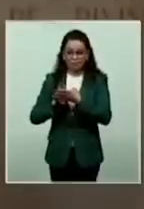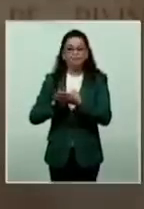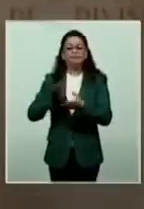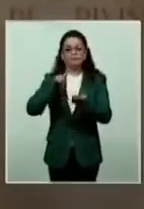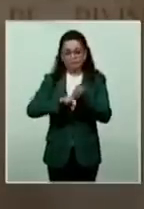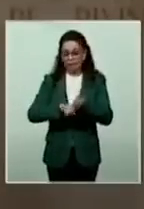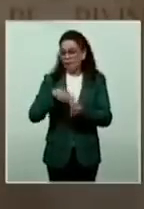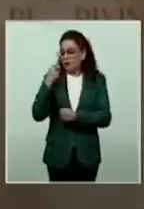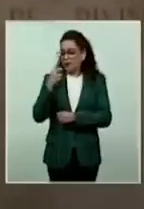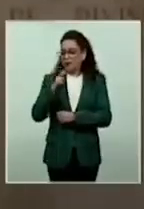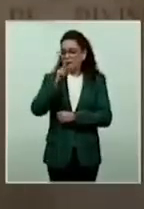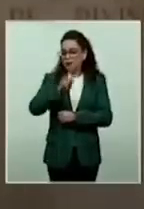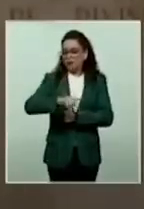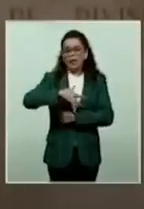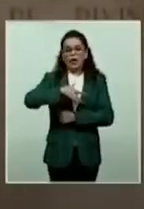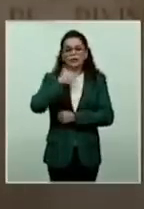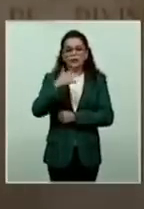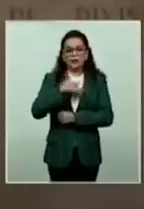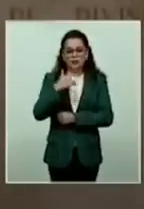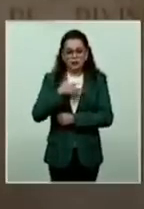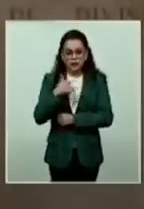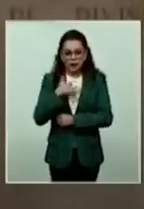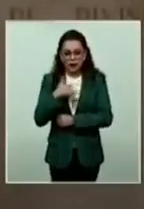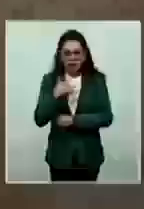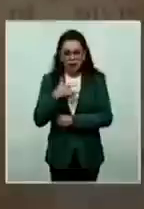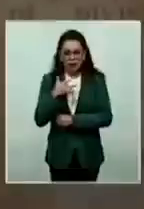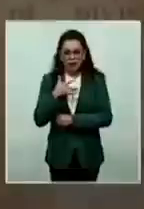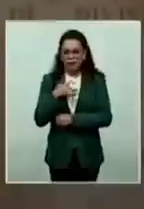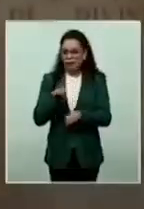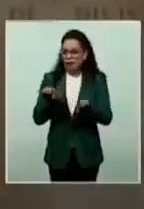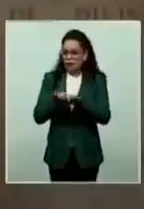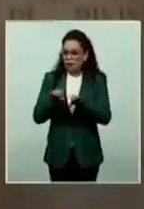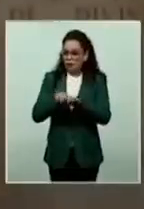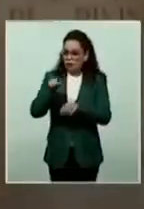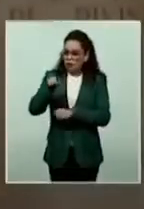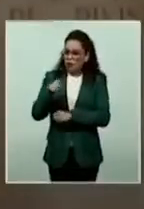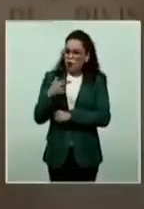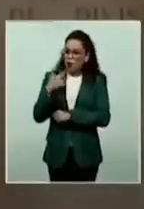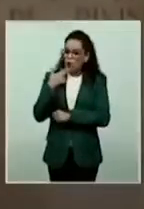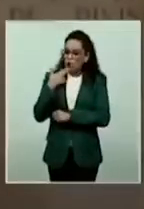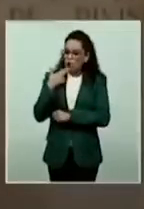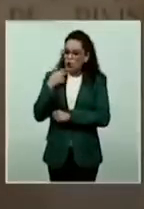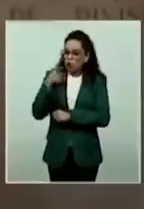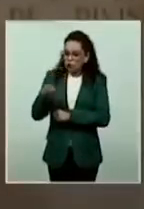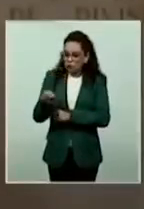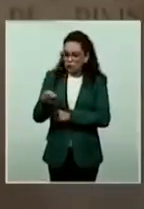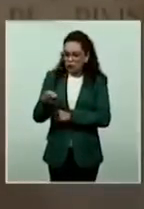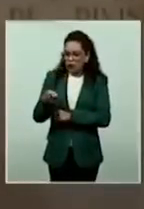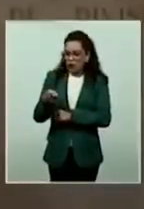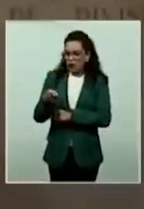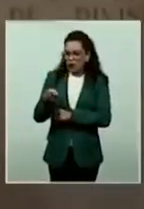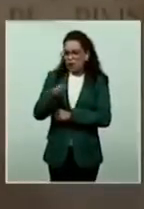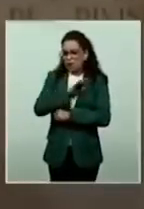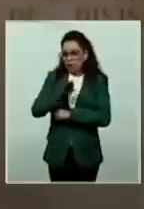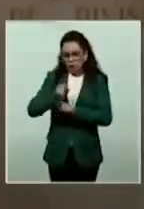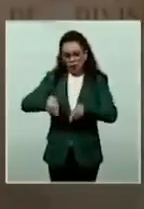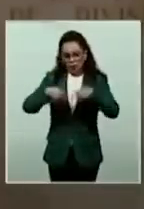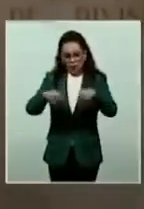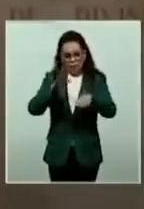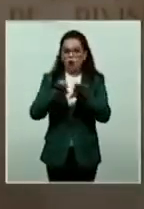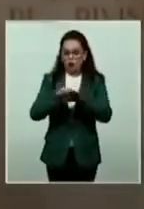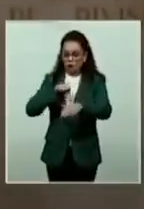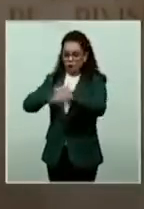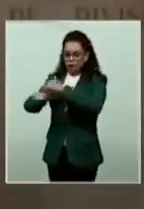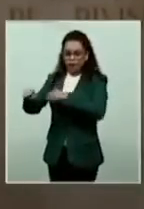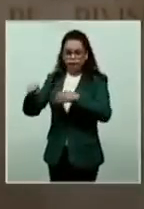Estado el hacer uso de sus atribuciones para generar certeza y para discutir con profundidad este